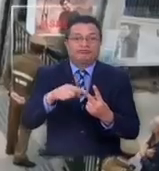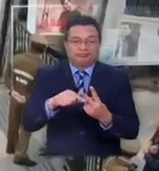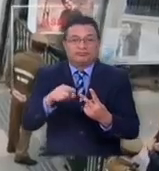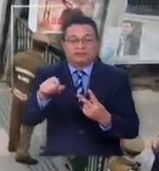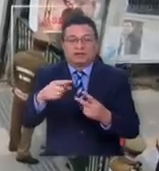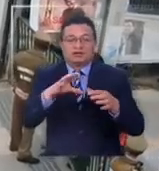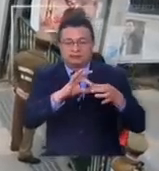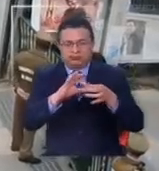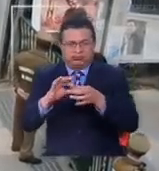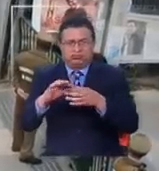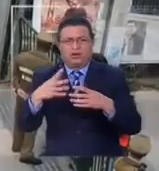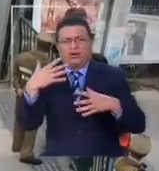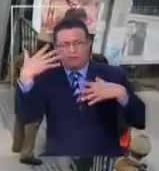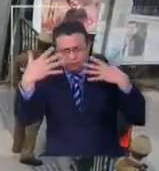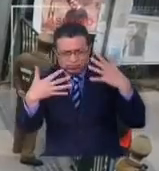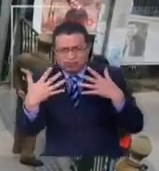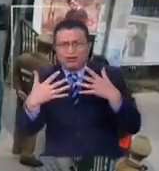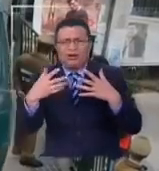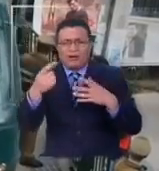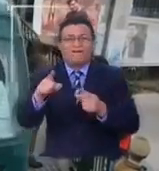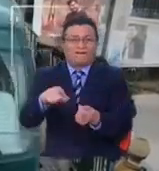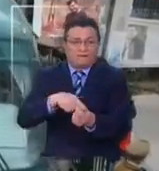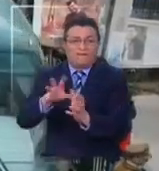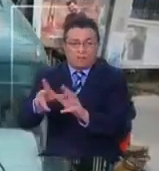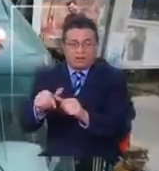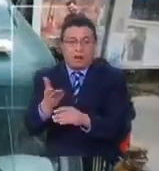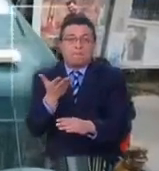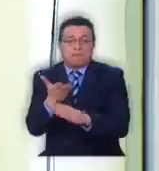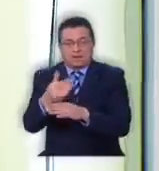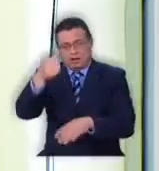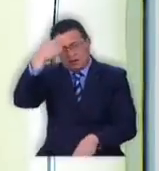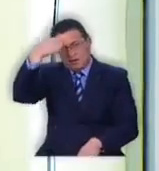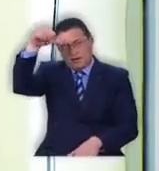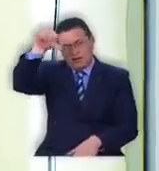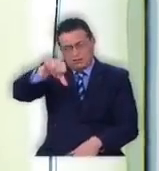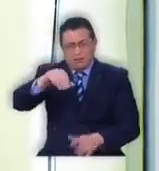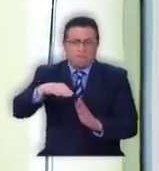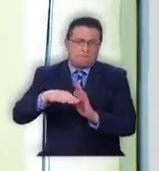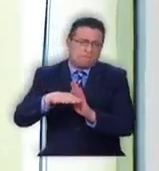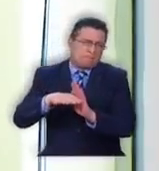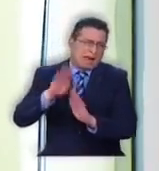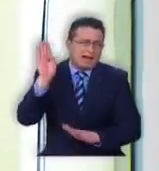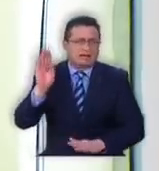de alevosía, perturbación, por la que la familia pide castigos ejemplares.